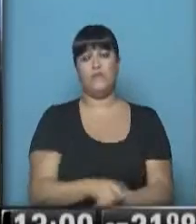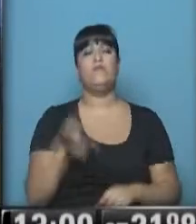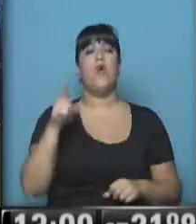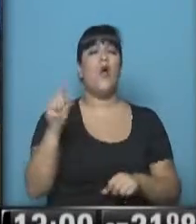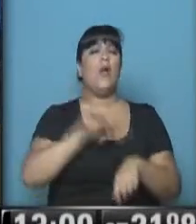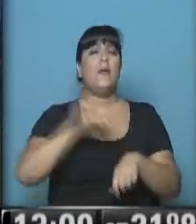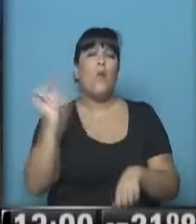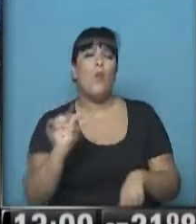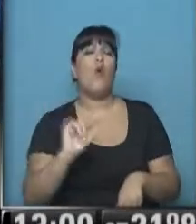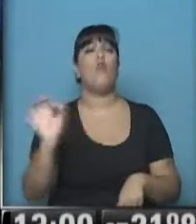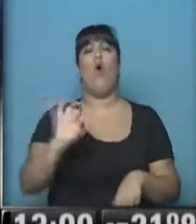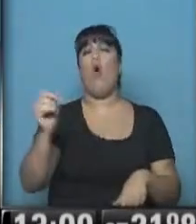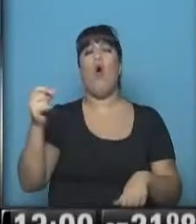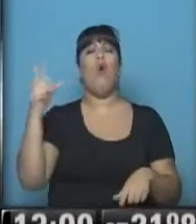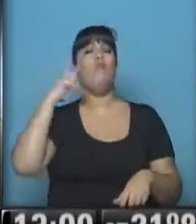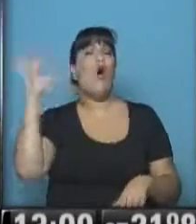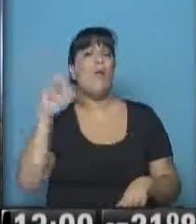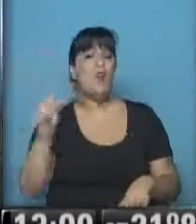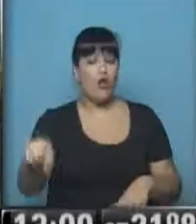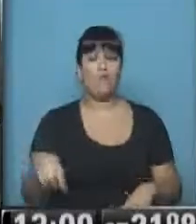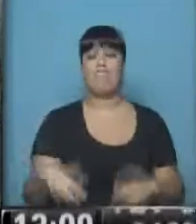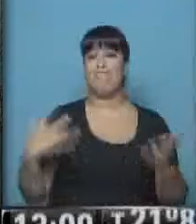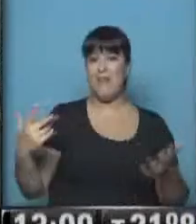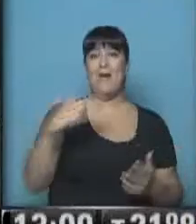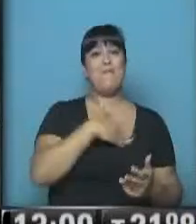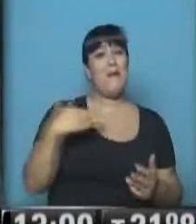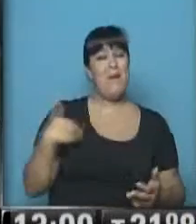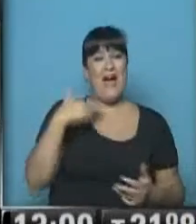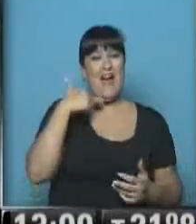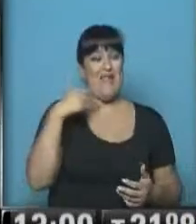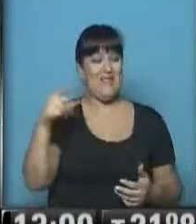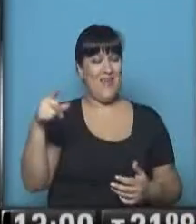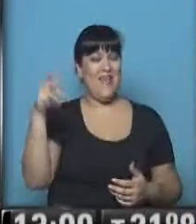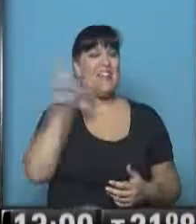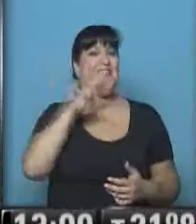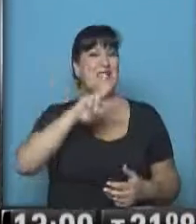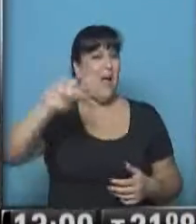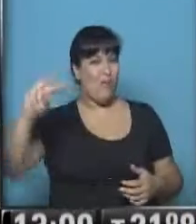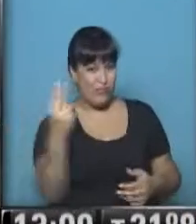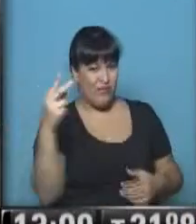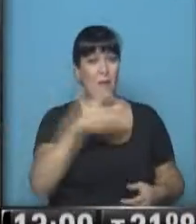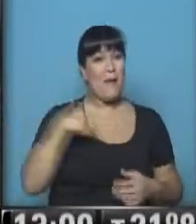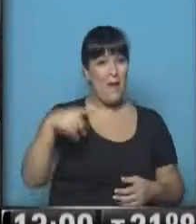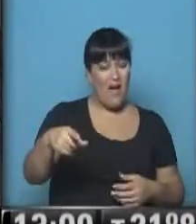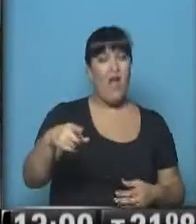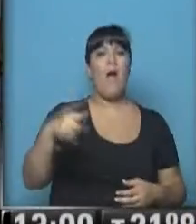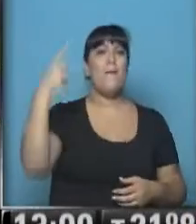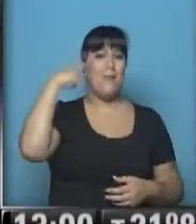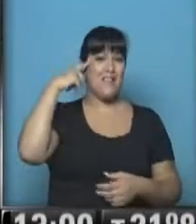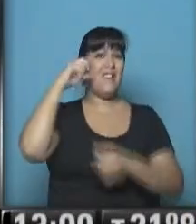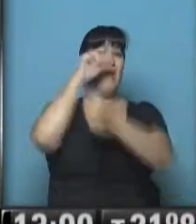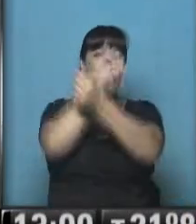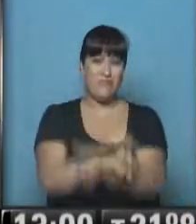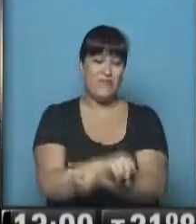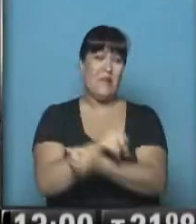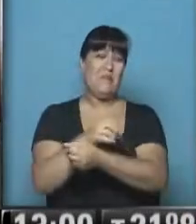digo, ¿cómo lo evalúa Graciela? Sí, sí, realmente tanto Graciela como nosotros consideramos de que no es una pena que sea proporcional